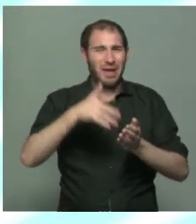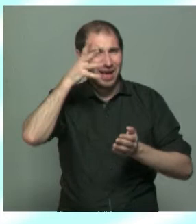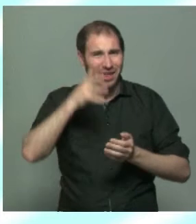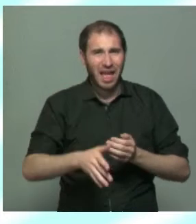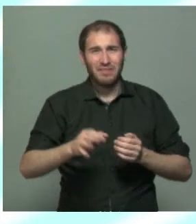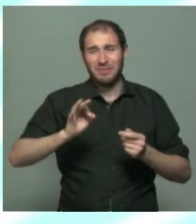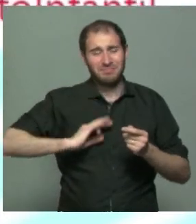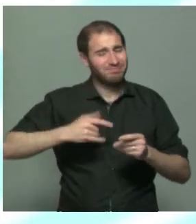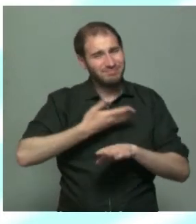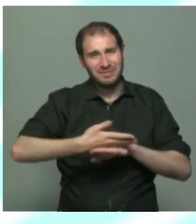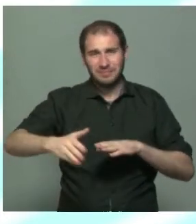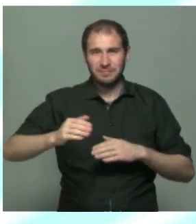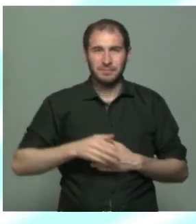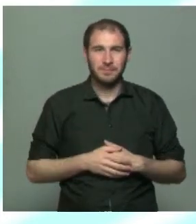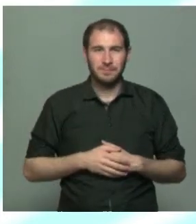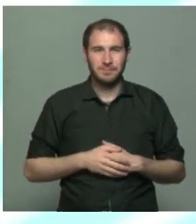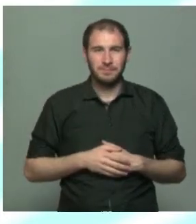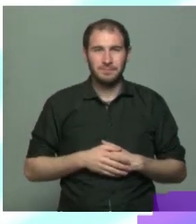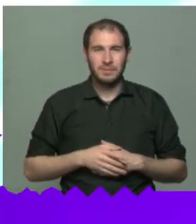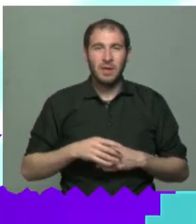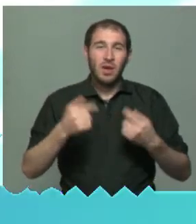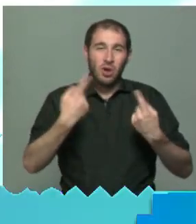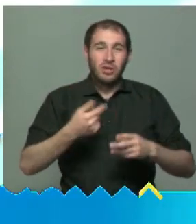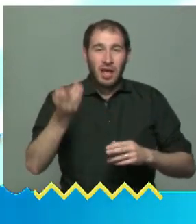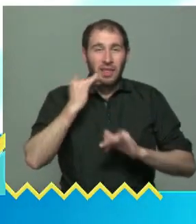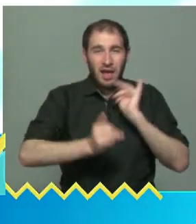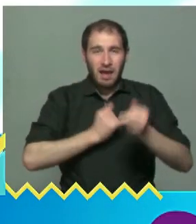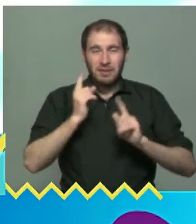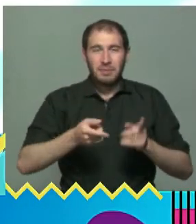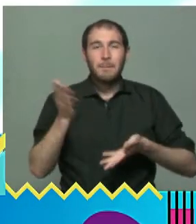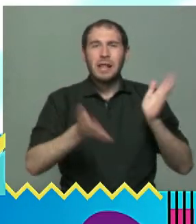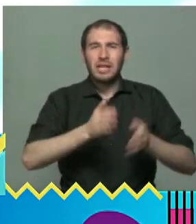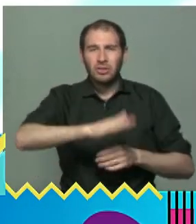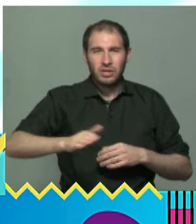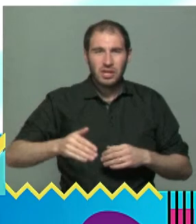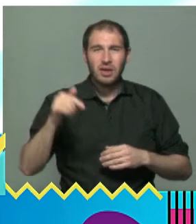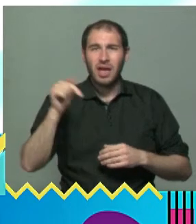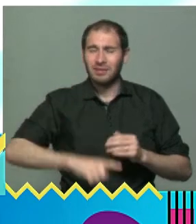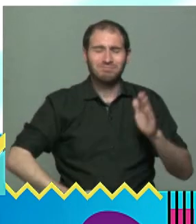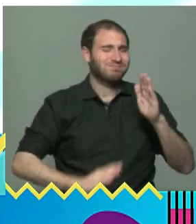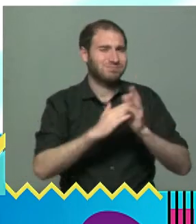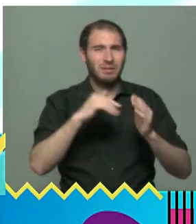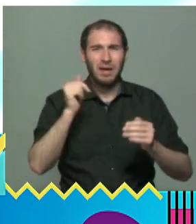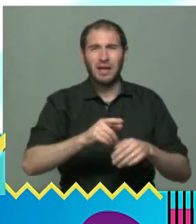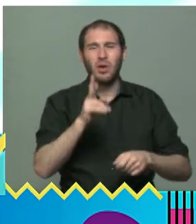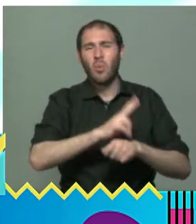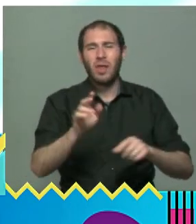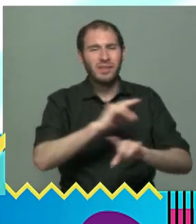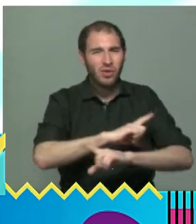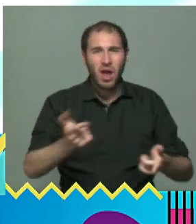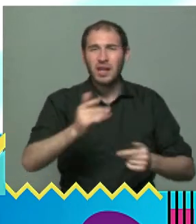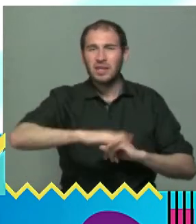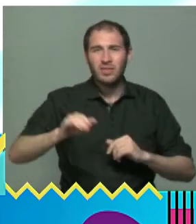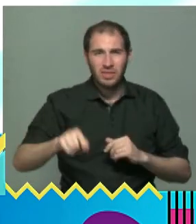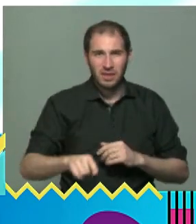pueden durar toda la vida. Bueno, cosas que hemos dicho también aquí. El maltrato infantil es la máxima expresión de desamparo y desprotección de los